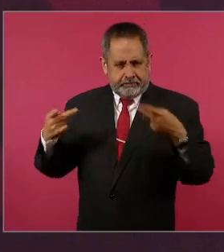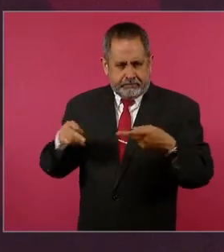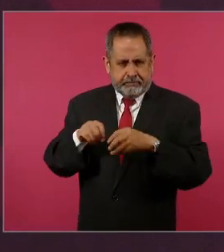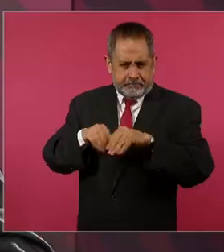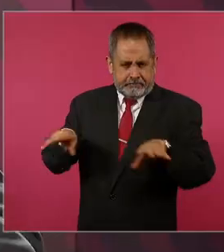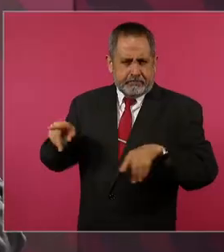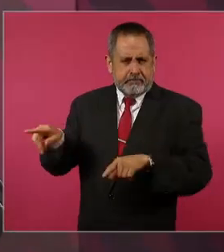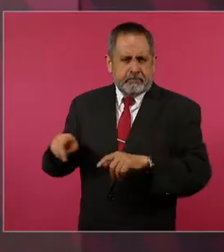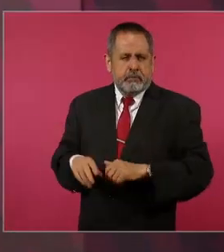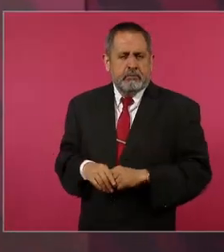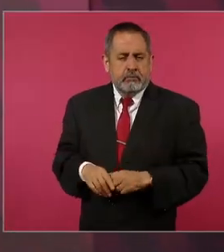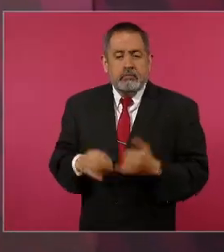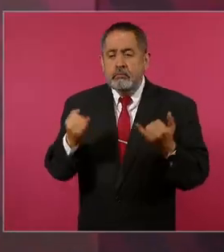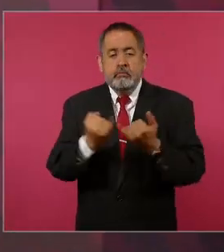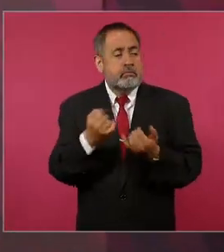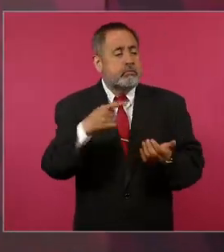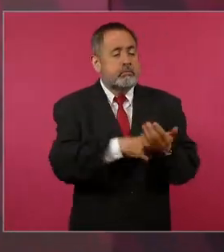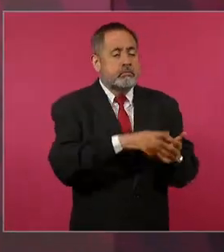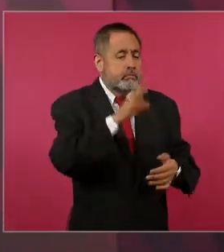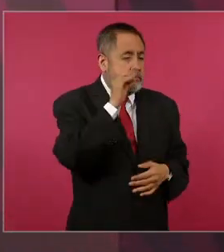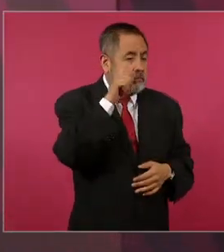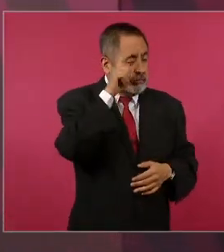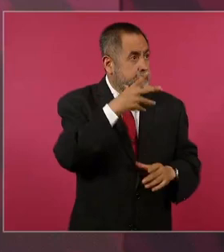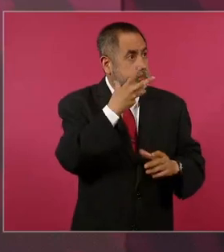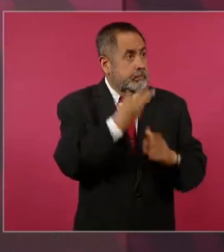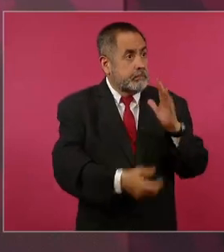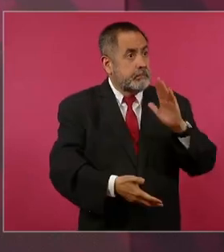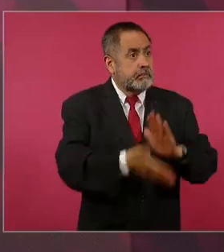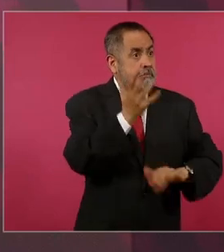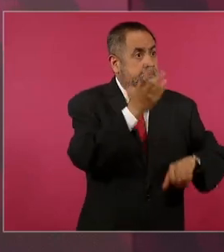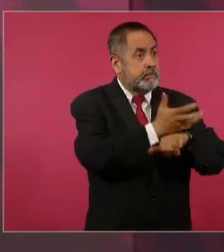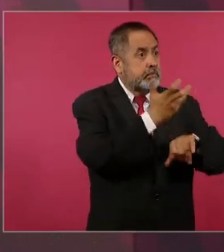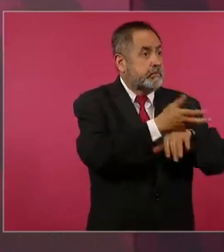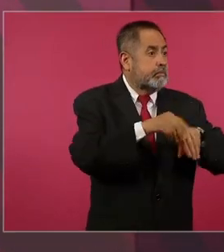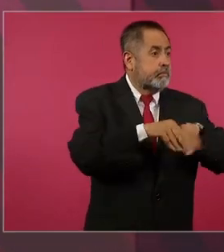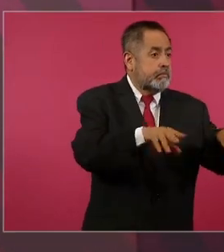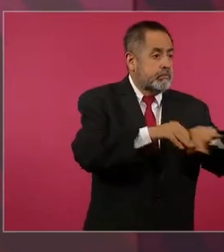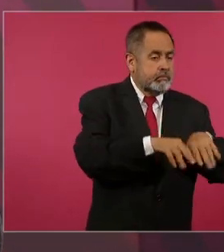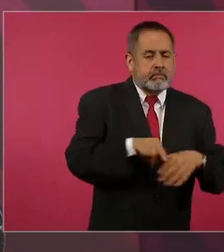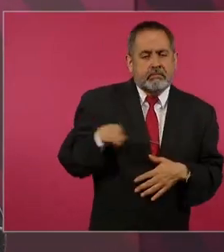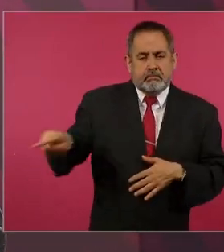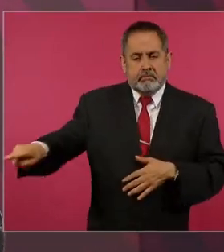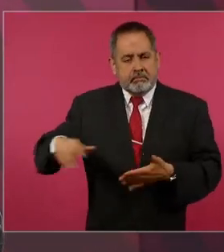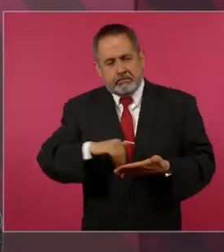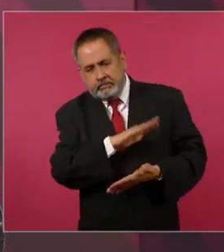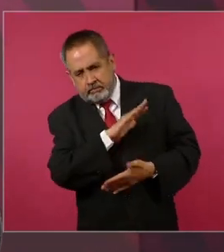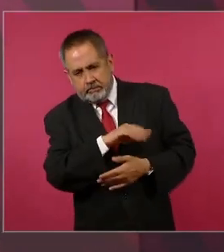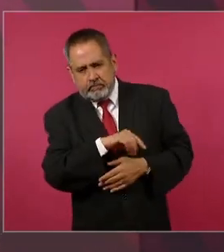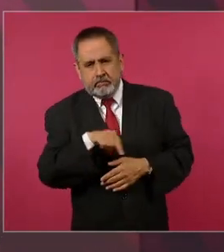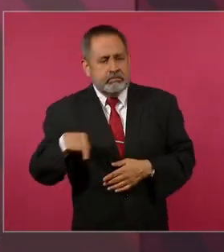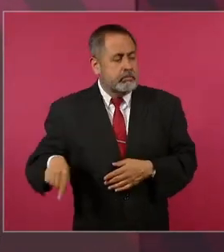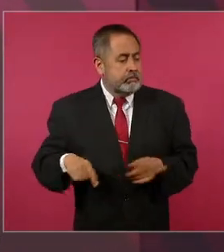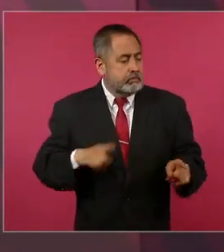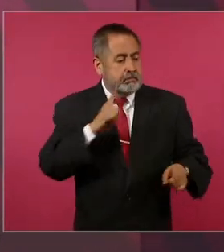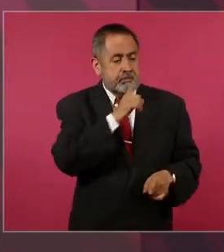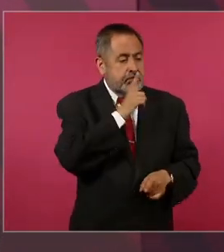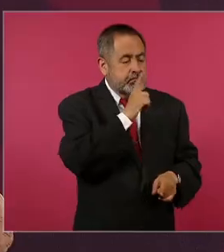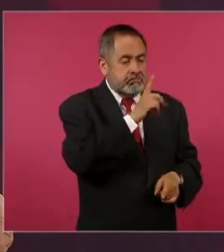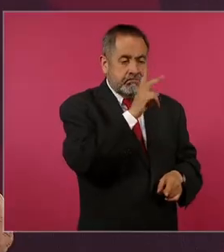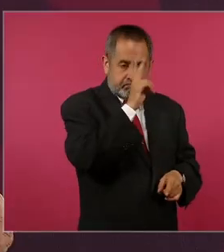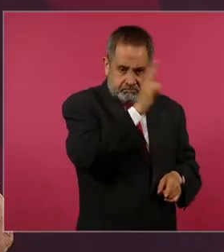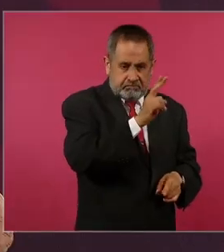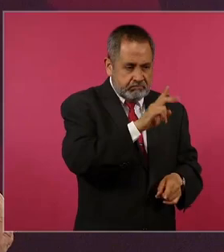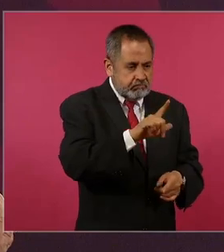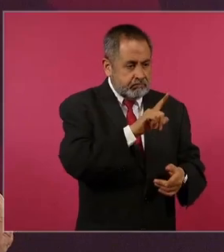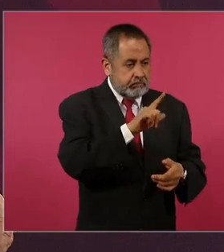periodismo como lo hacían los Flores Magón, del otro lado de la frontera, porque aquí se aplicaba para los periodistas